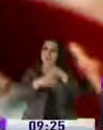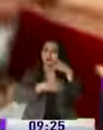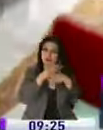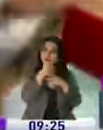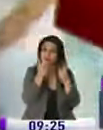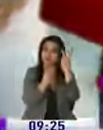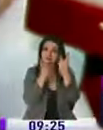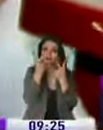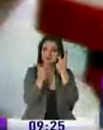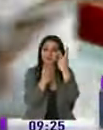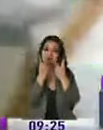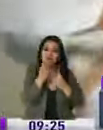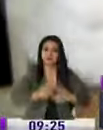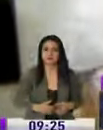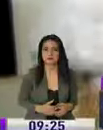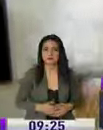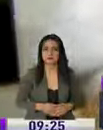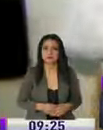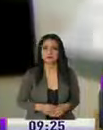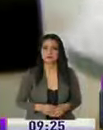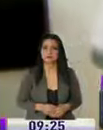mundo,